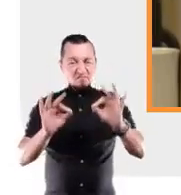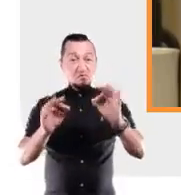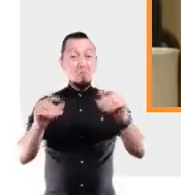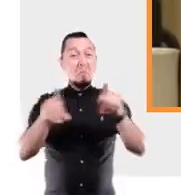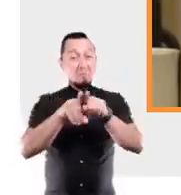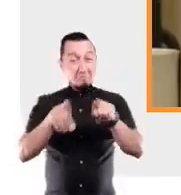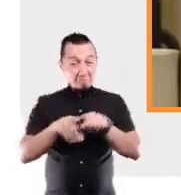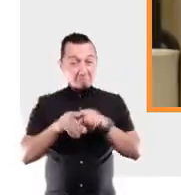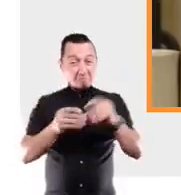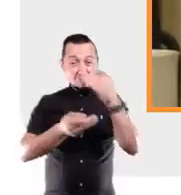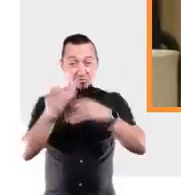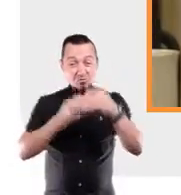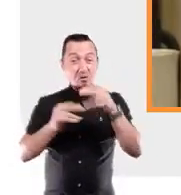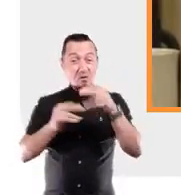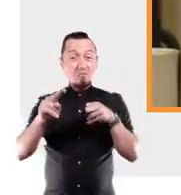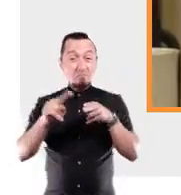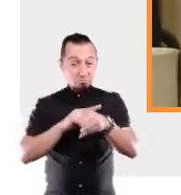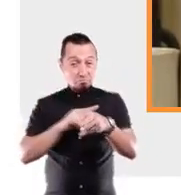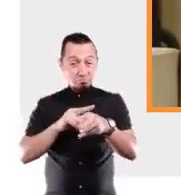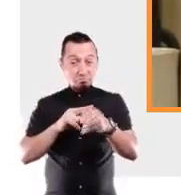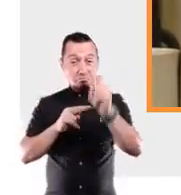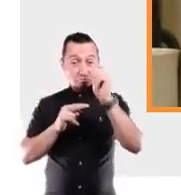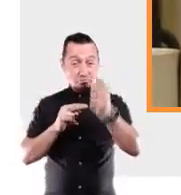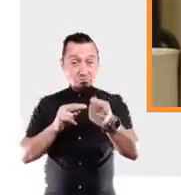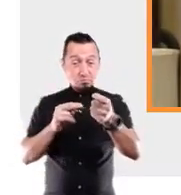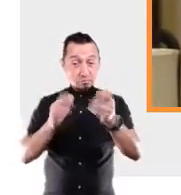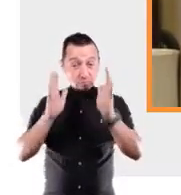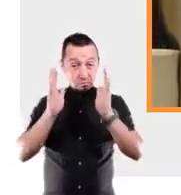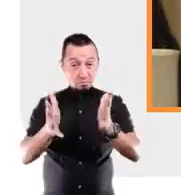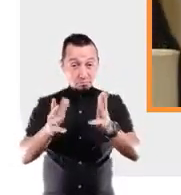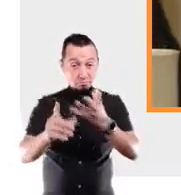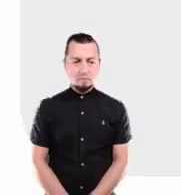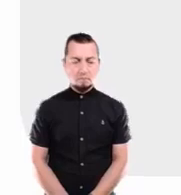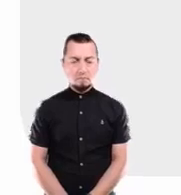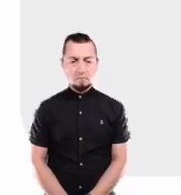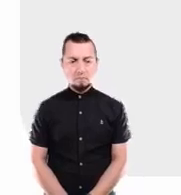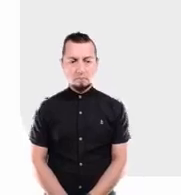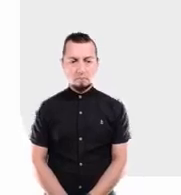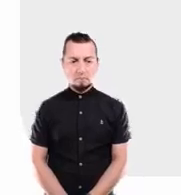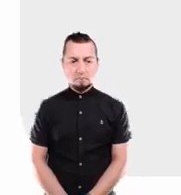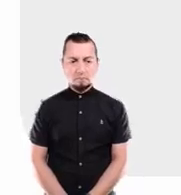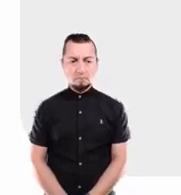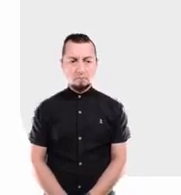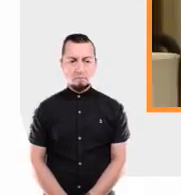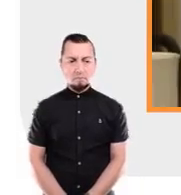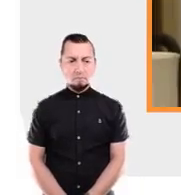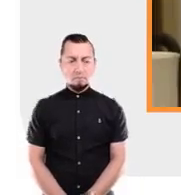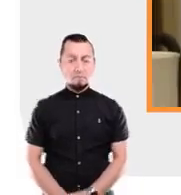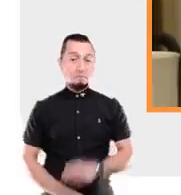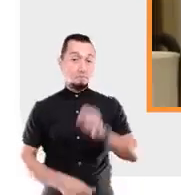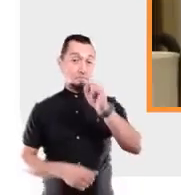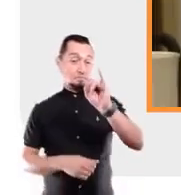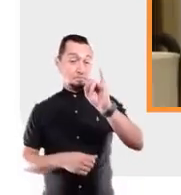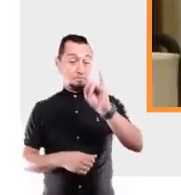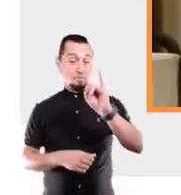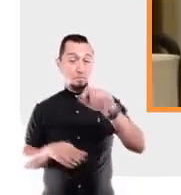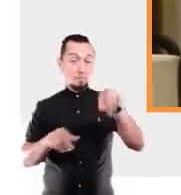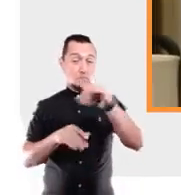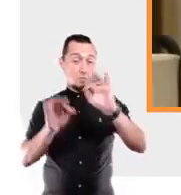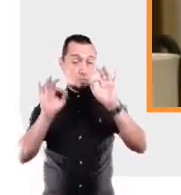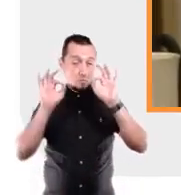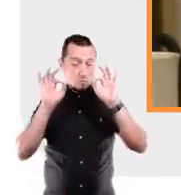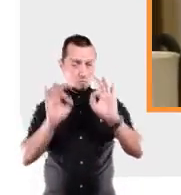los trenes que están destinados a ese propósito. Si bien hemos logrado buenos avances,